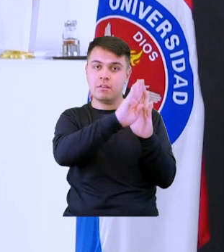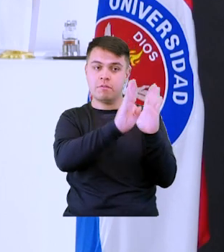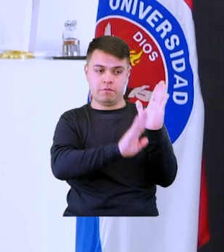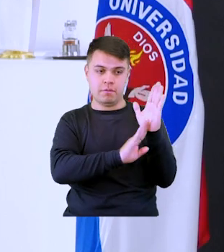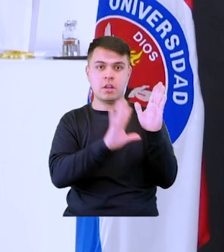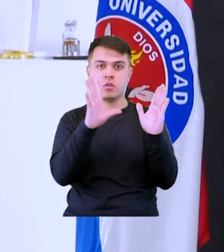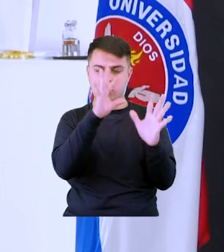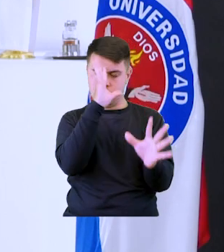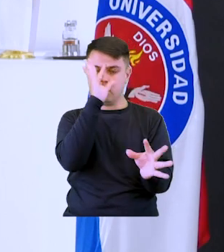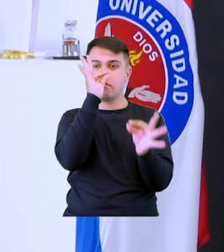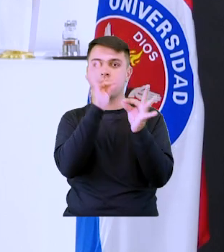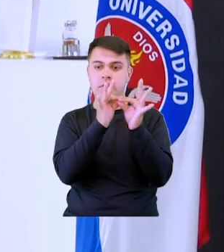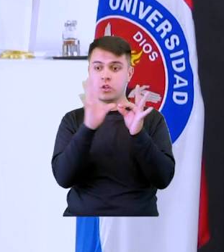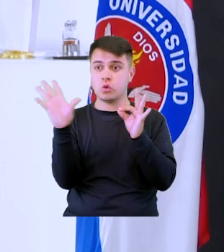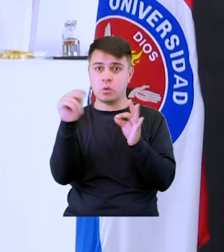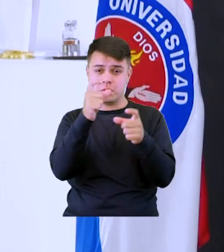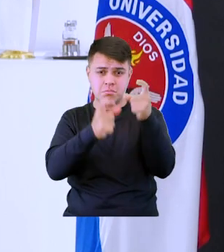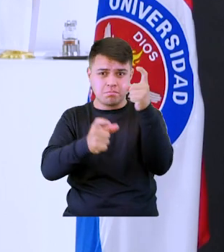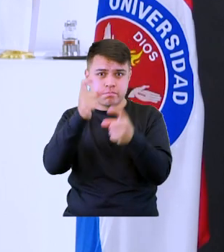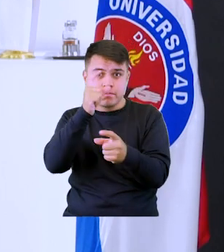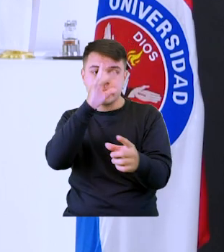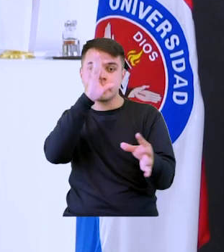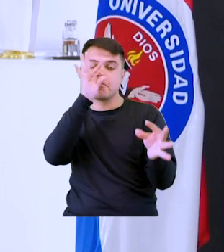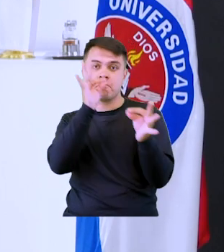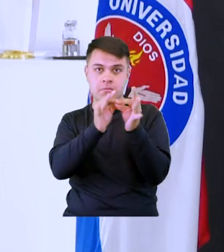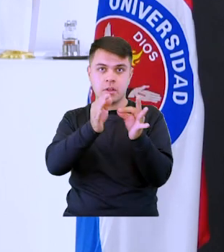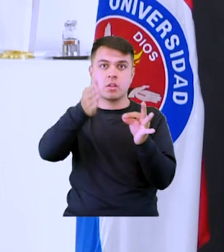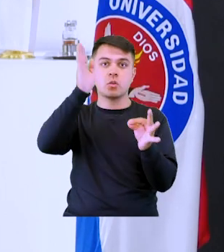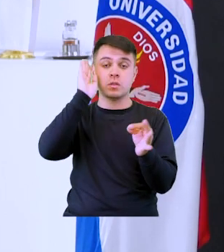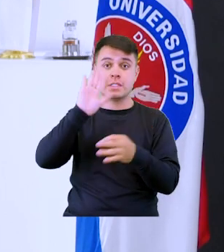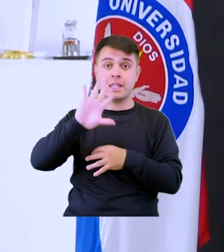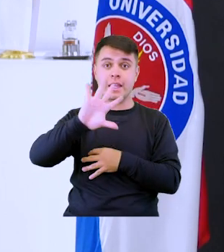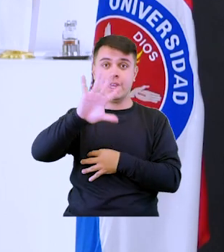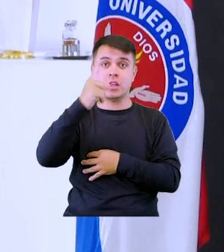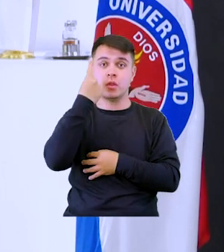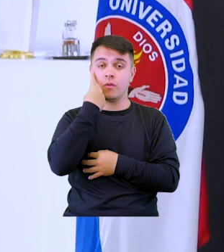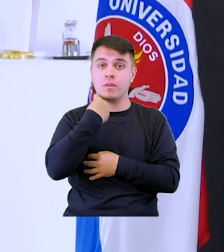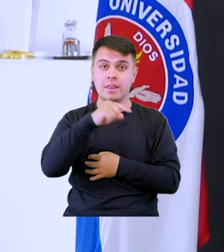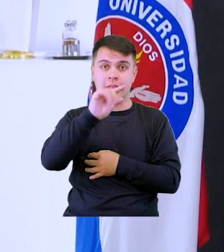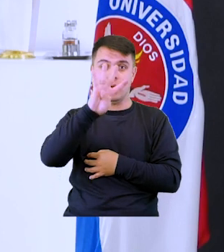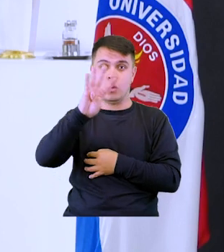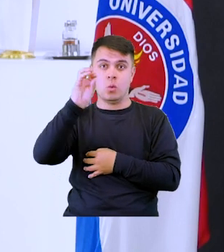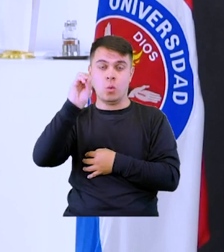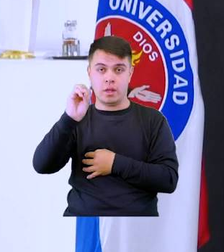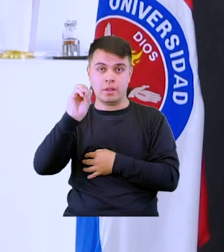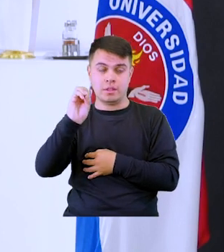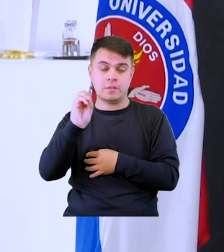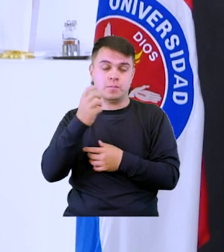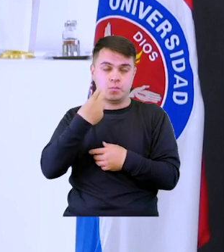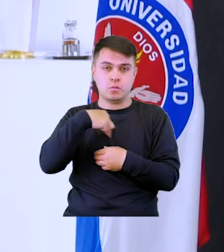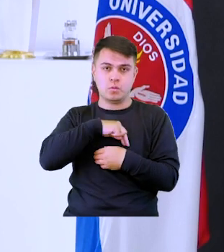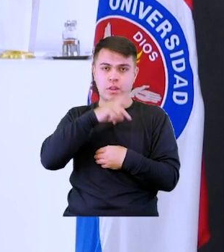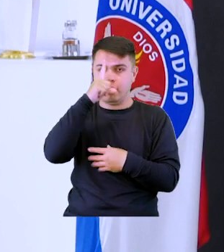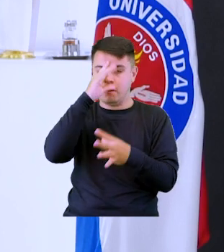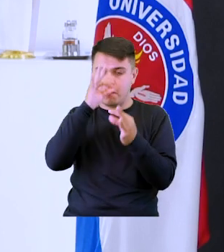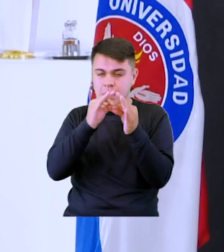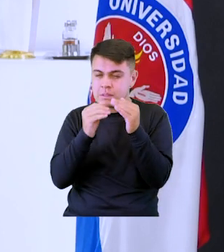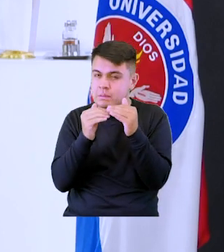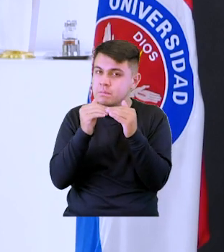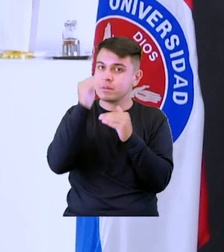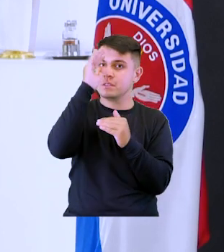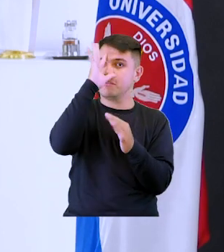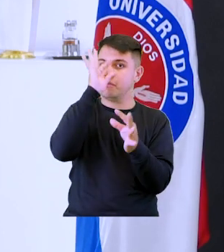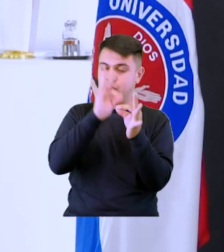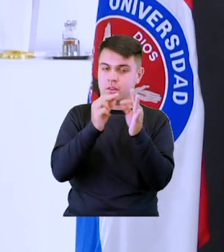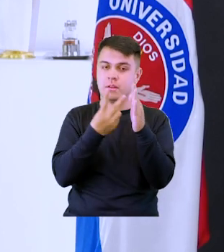creyeron en Él. Toda la comunidad creyó en Él, que en este quinto domingo de Cuaresma también aumentemos la fe en Jesús y